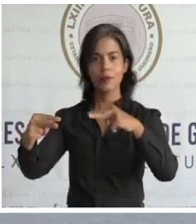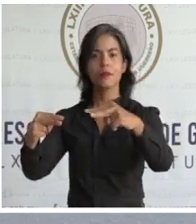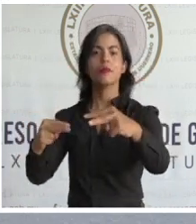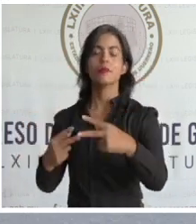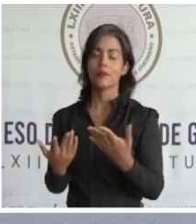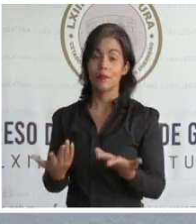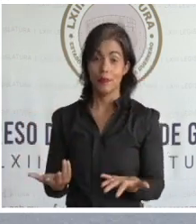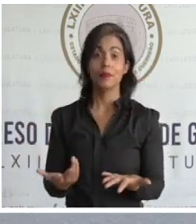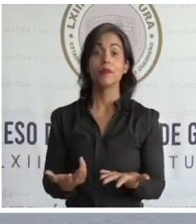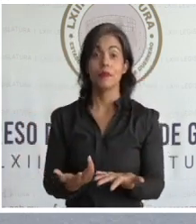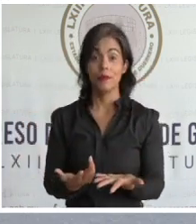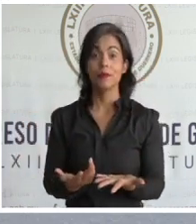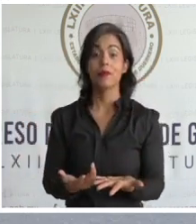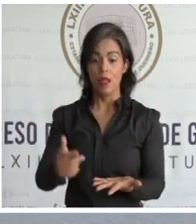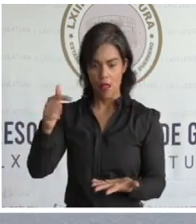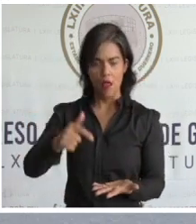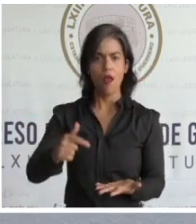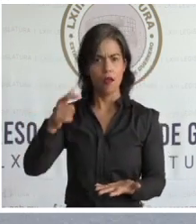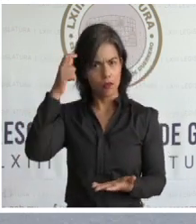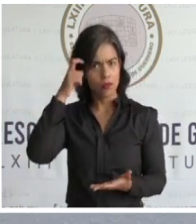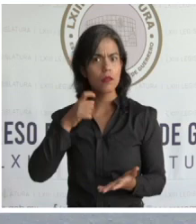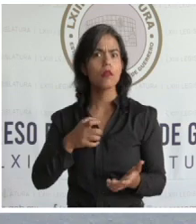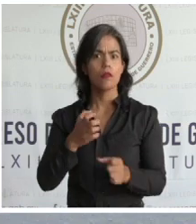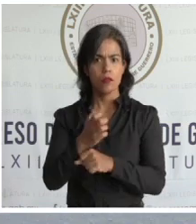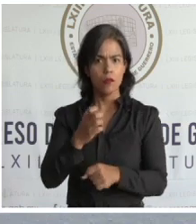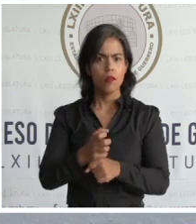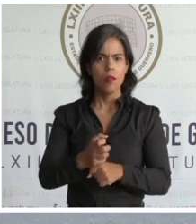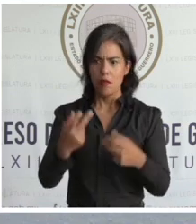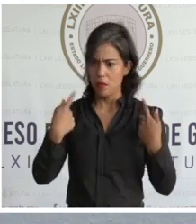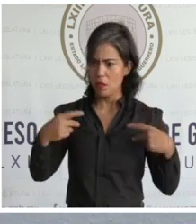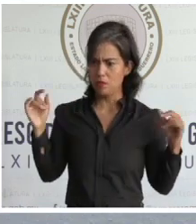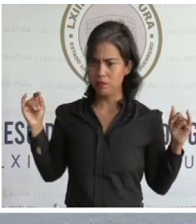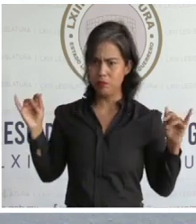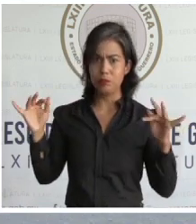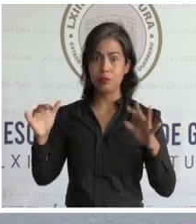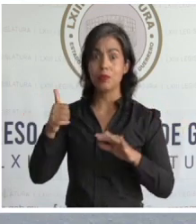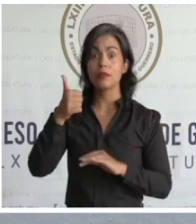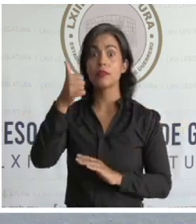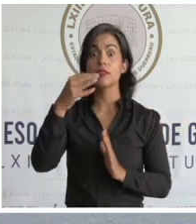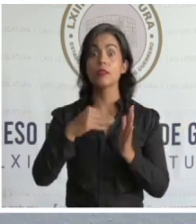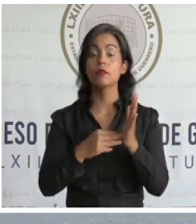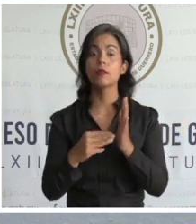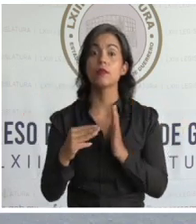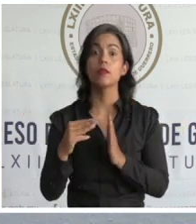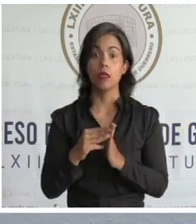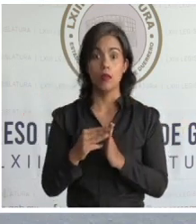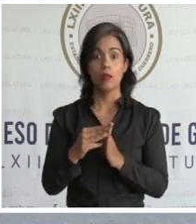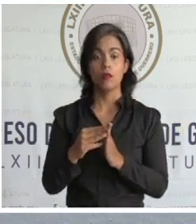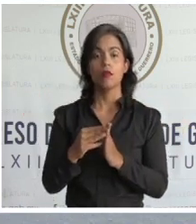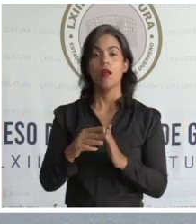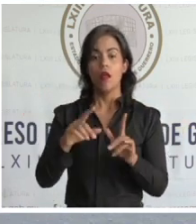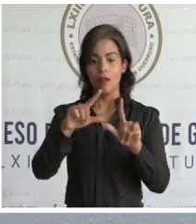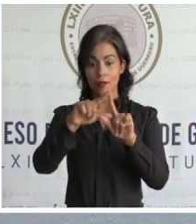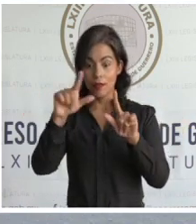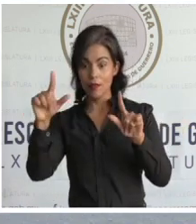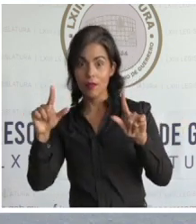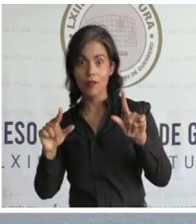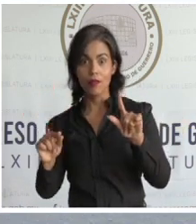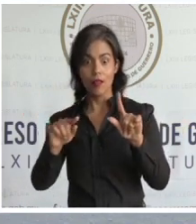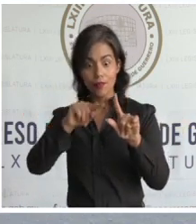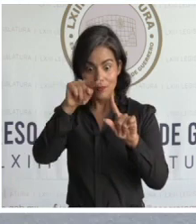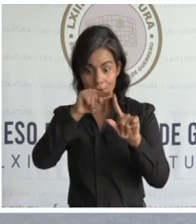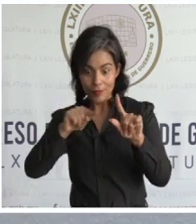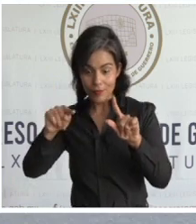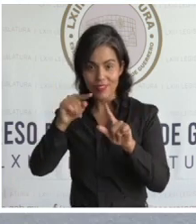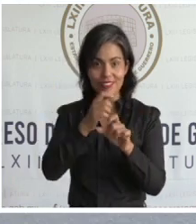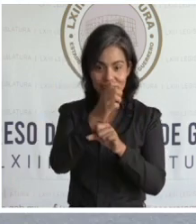6.5 millones de turistas, de los cuales el 90% es de origen nacional.